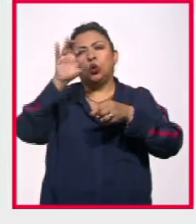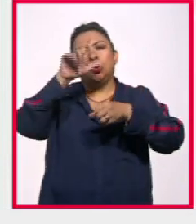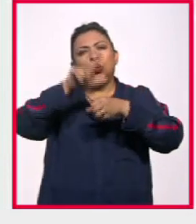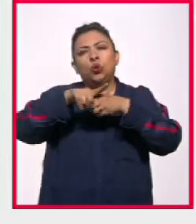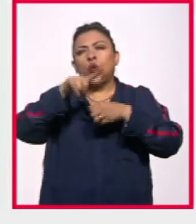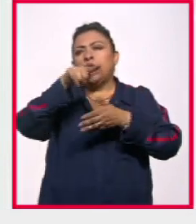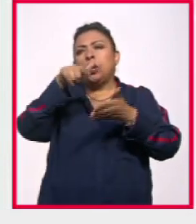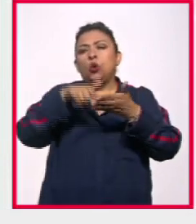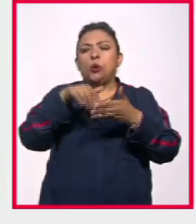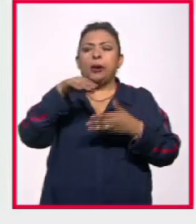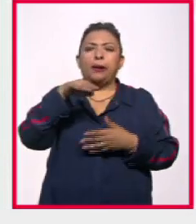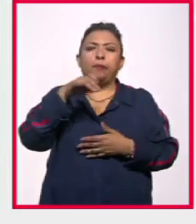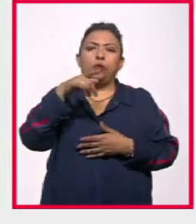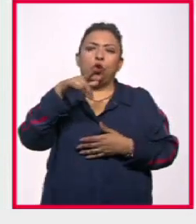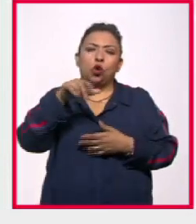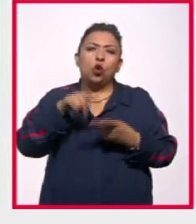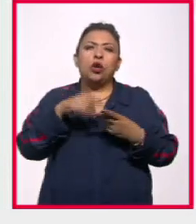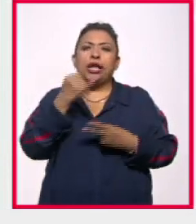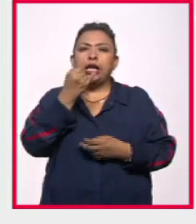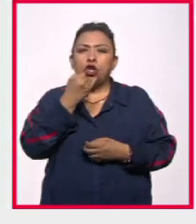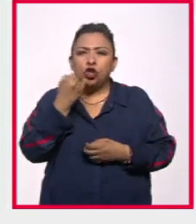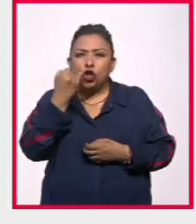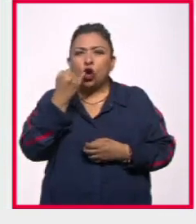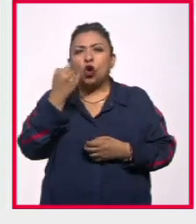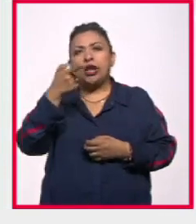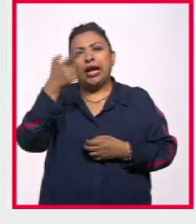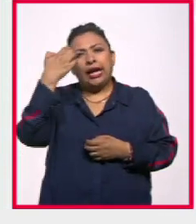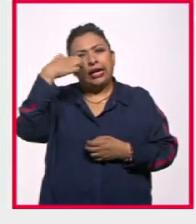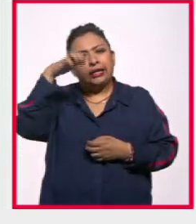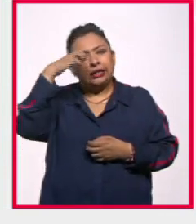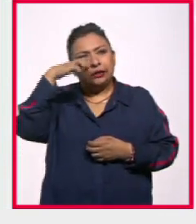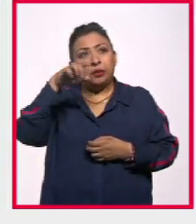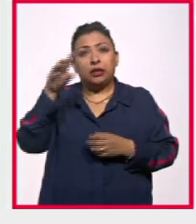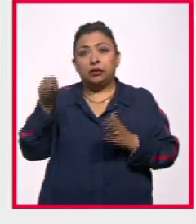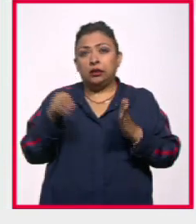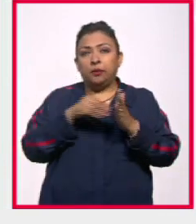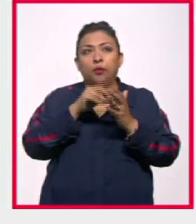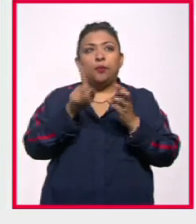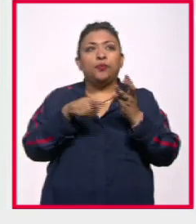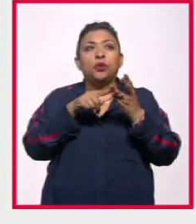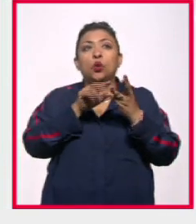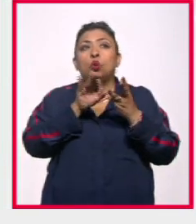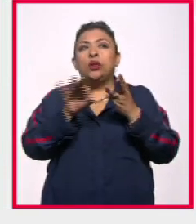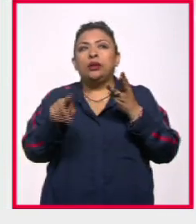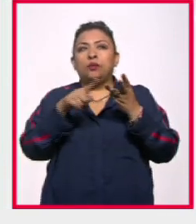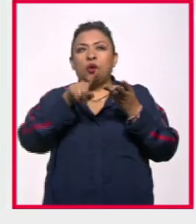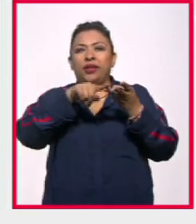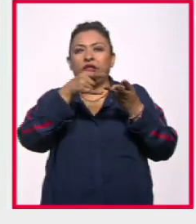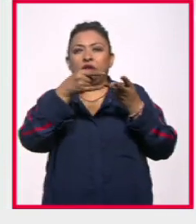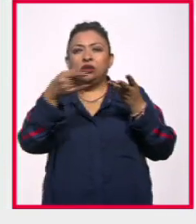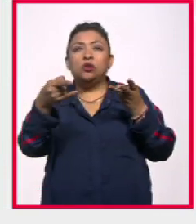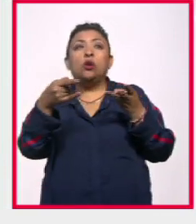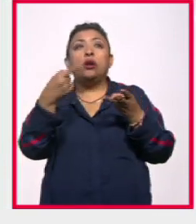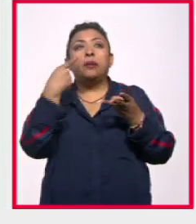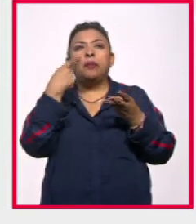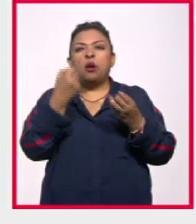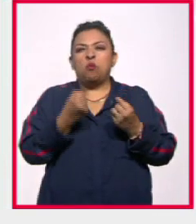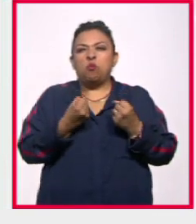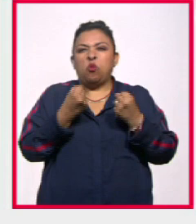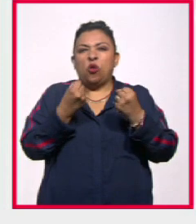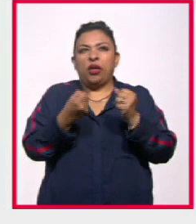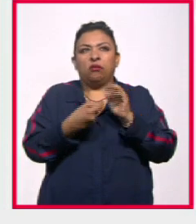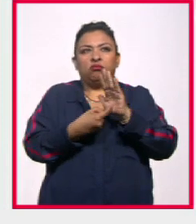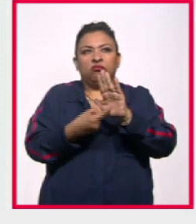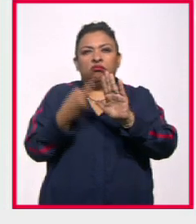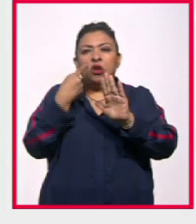Mongolia, su idioma, todo su bagaje. El último punto sobre el cual gira la historia es la validación del poder. Nos